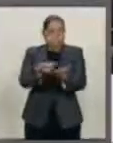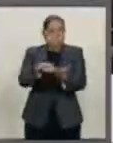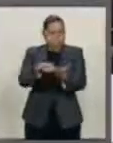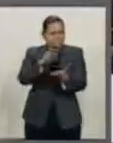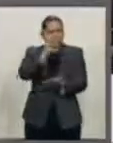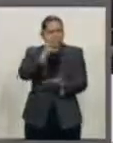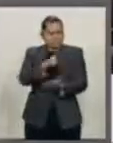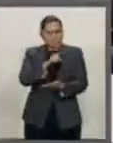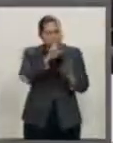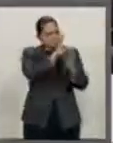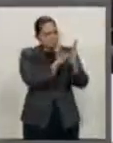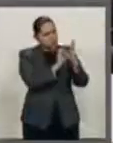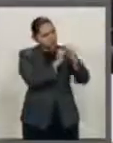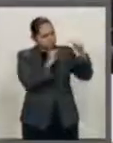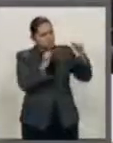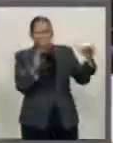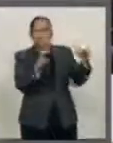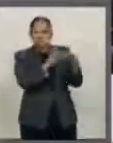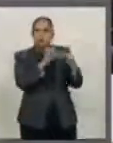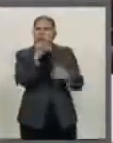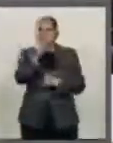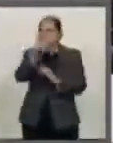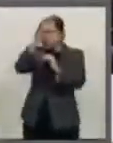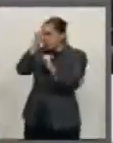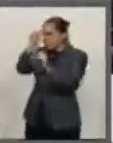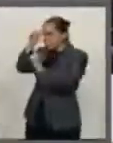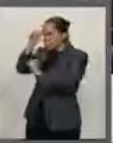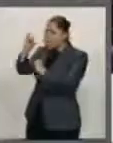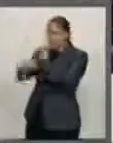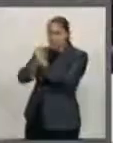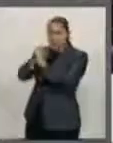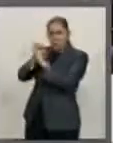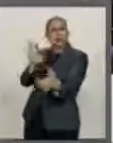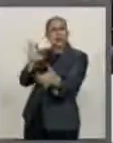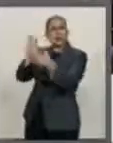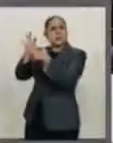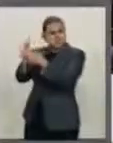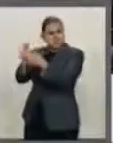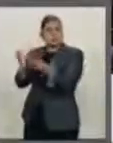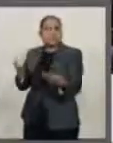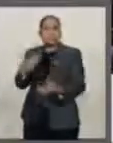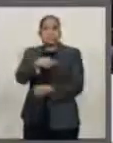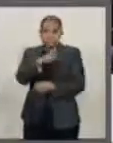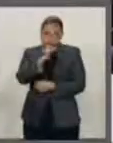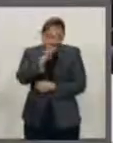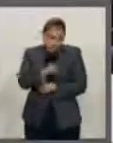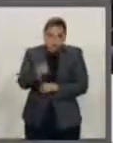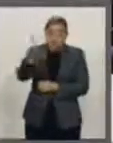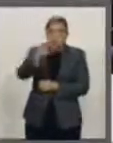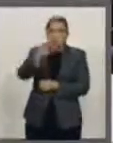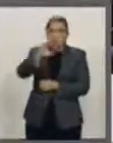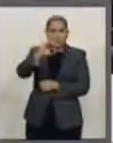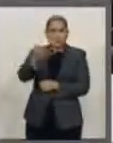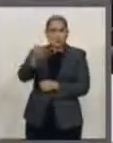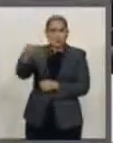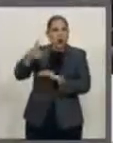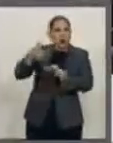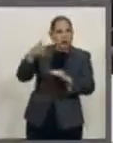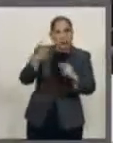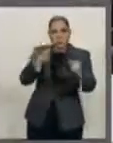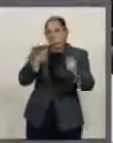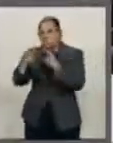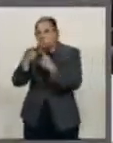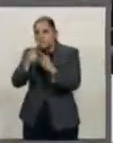tratados internacionales y cumple con lo ya discutido por la Suprema Corte de Justicia de la Nación.